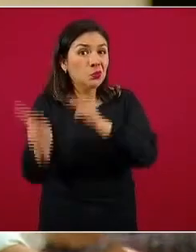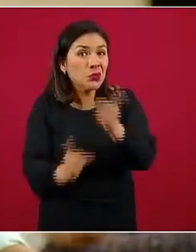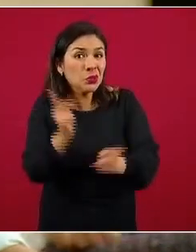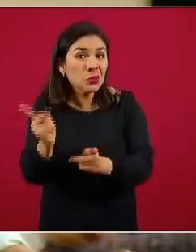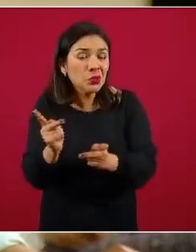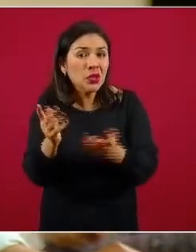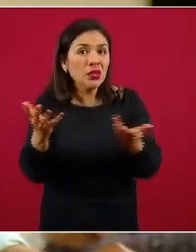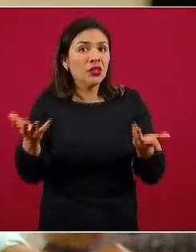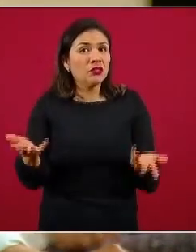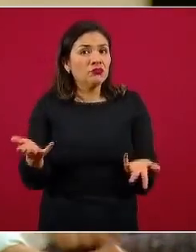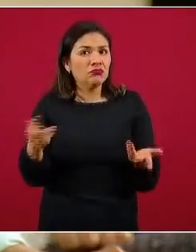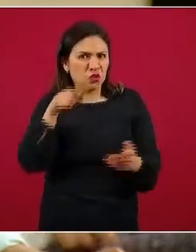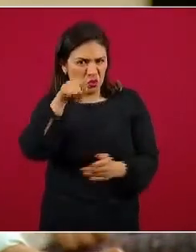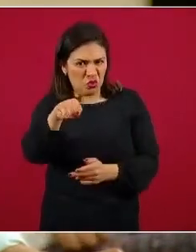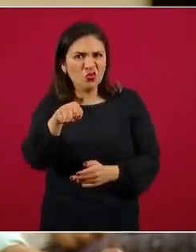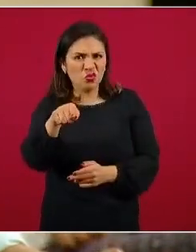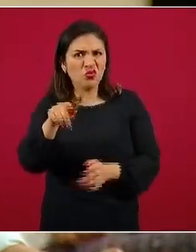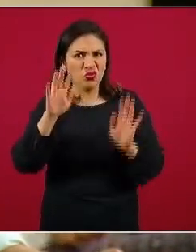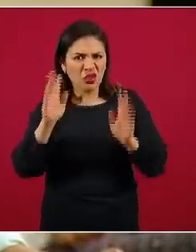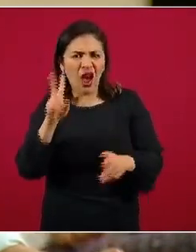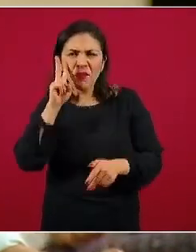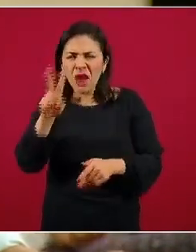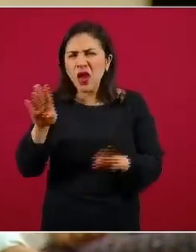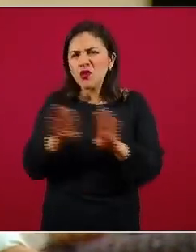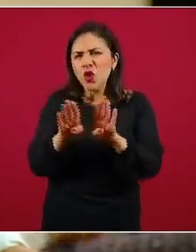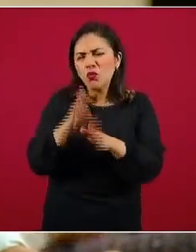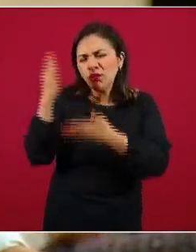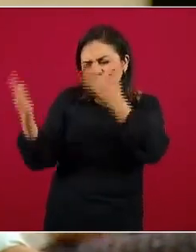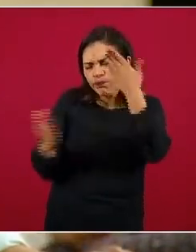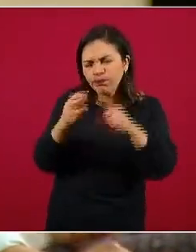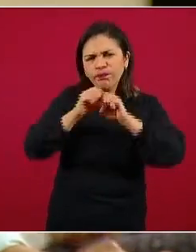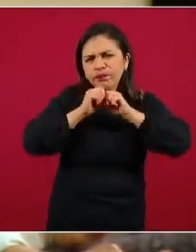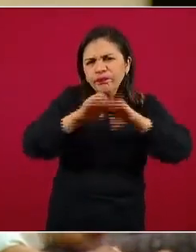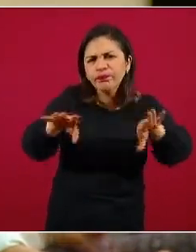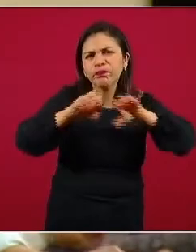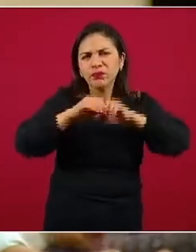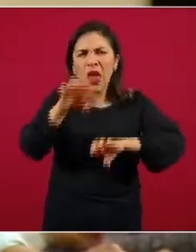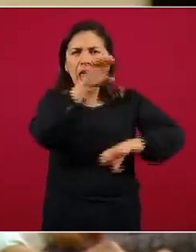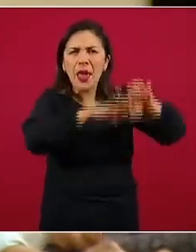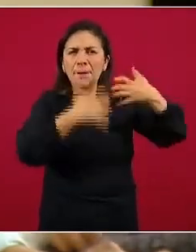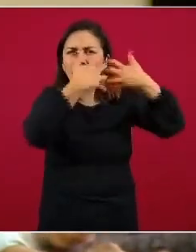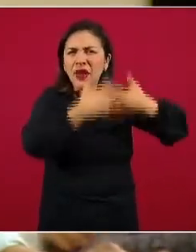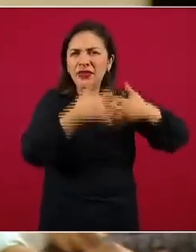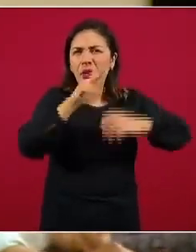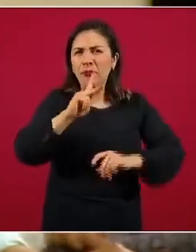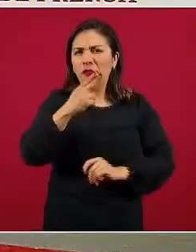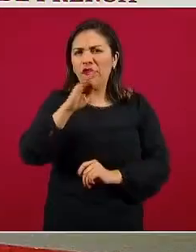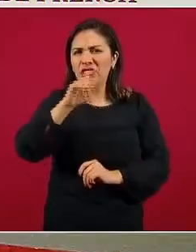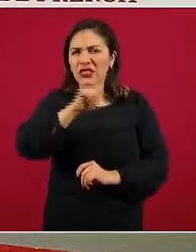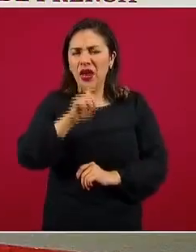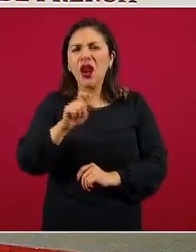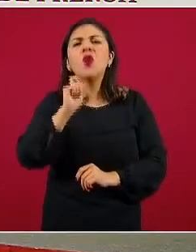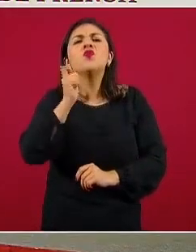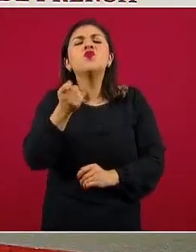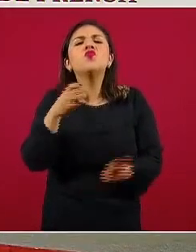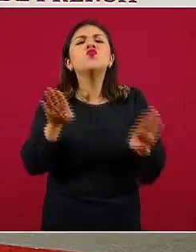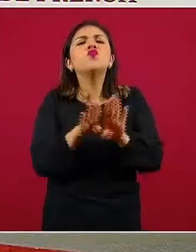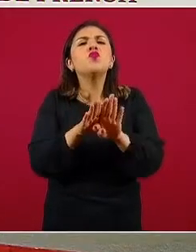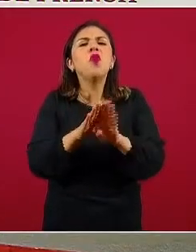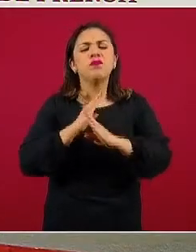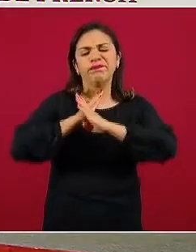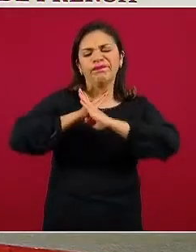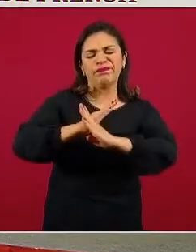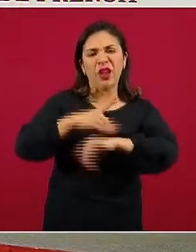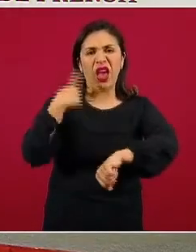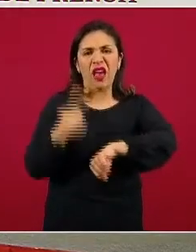Preguntarle, ustedes ya, de acuerdo a los estudios que se publicaron por Pfizer, ¿cuál es la inmunidad que se lograría